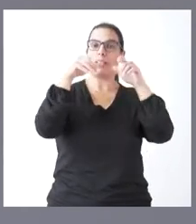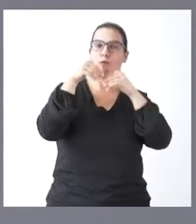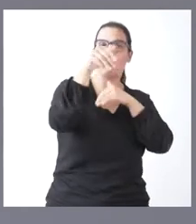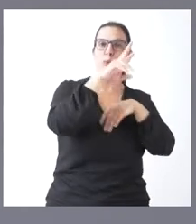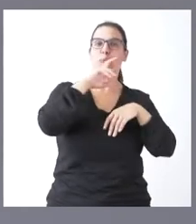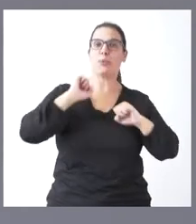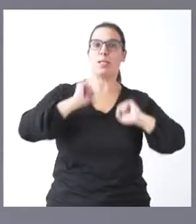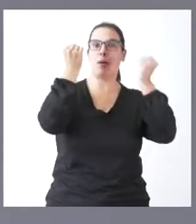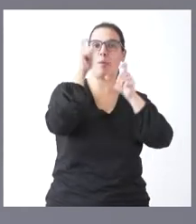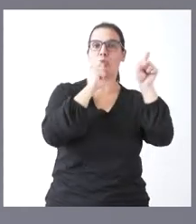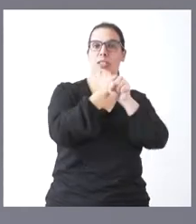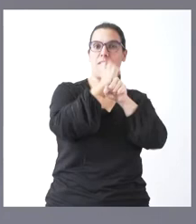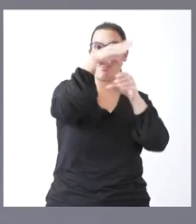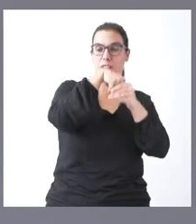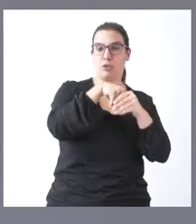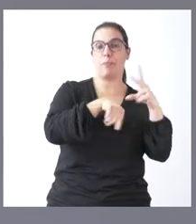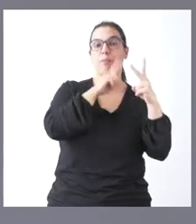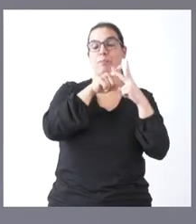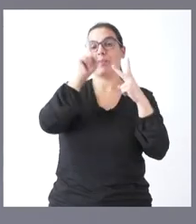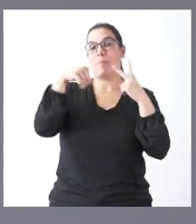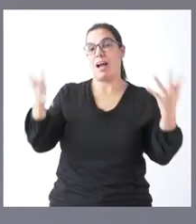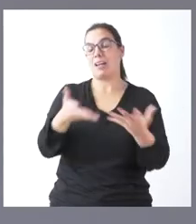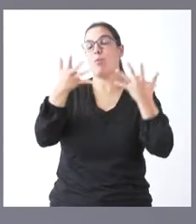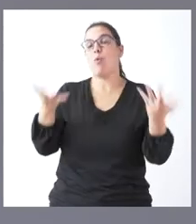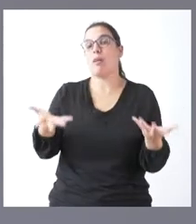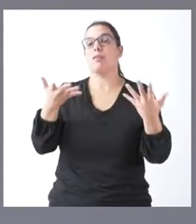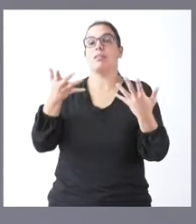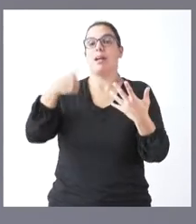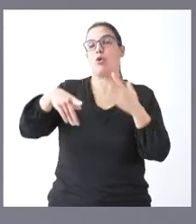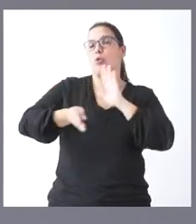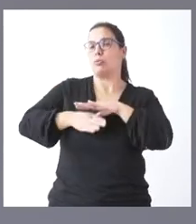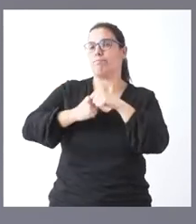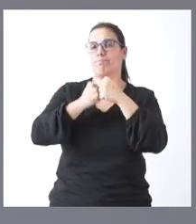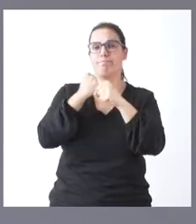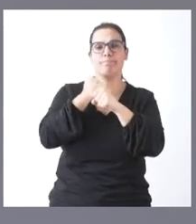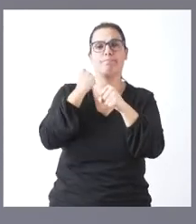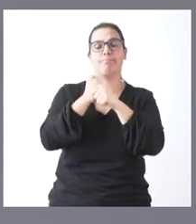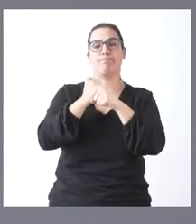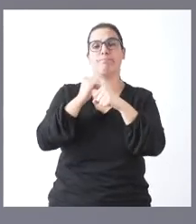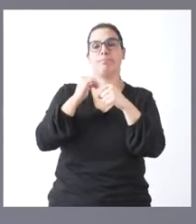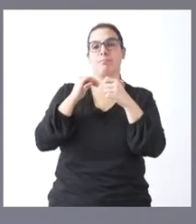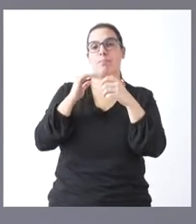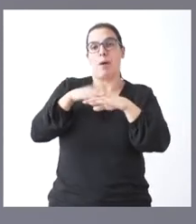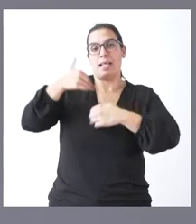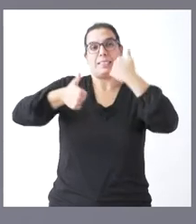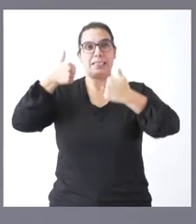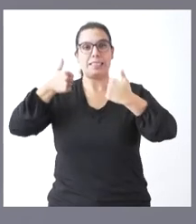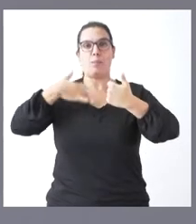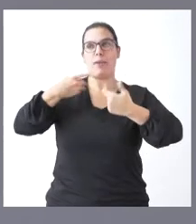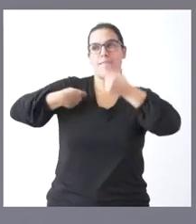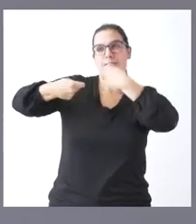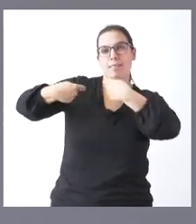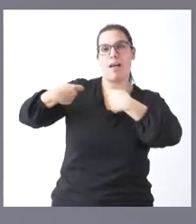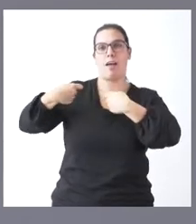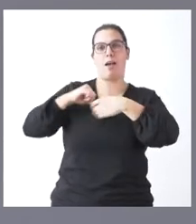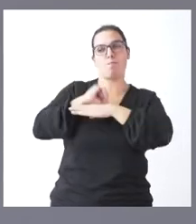y para los trabajadores que forman parte de la empresa Y en segundo lugar que sigan trabajando para ser competitivos en el mercado y que